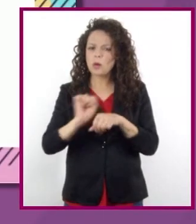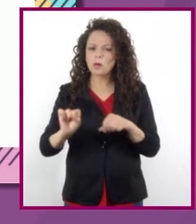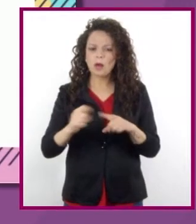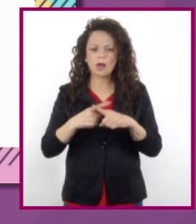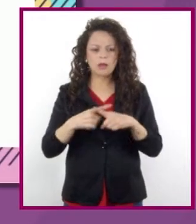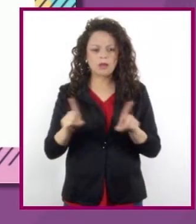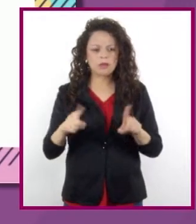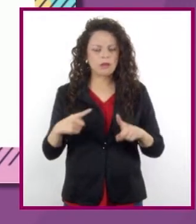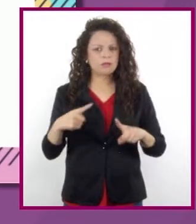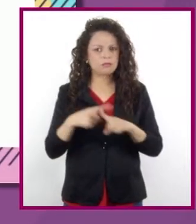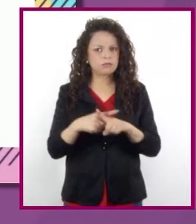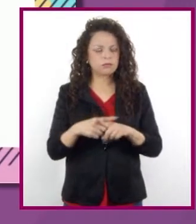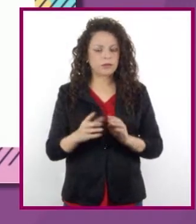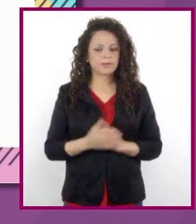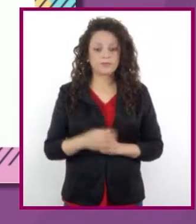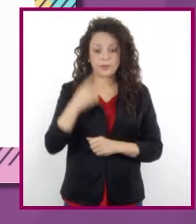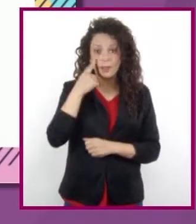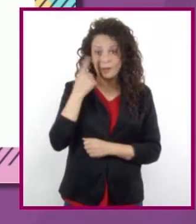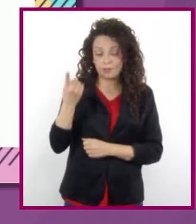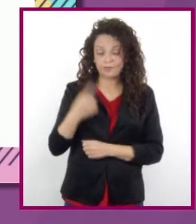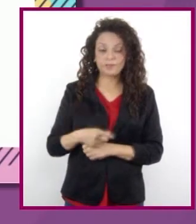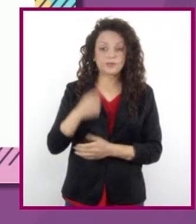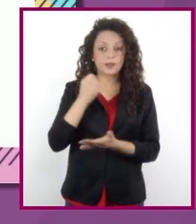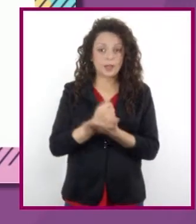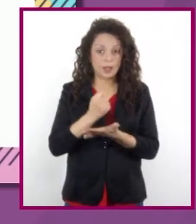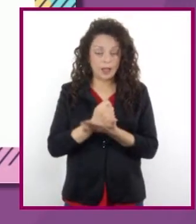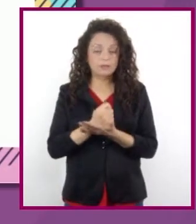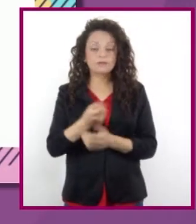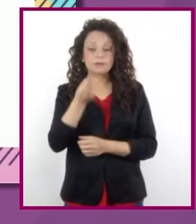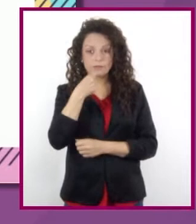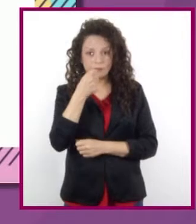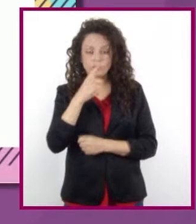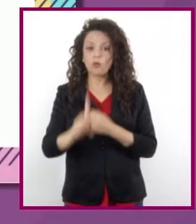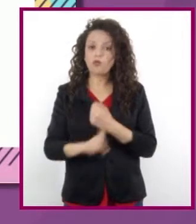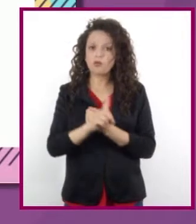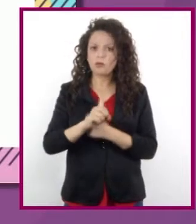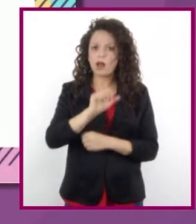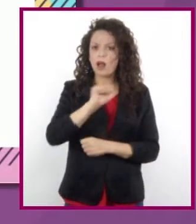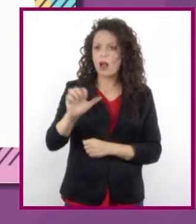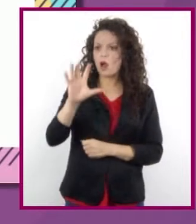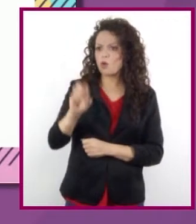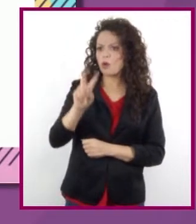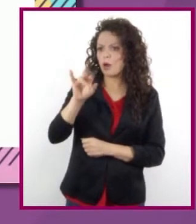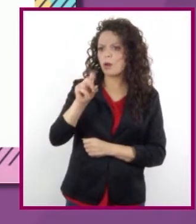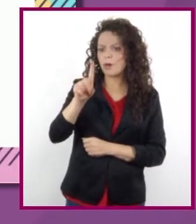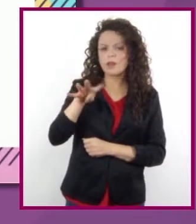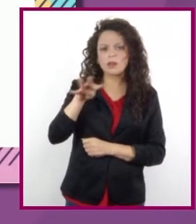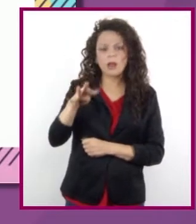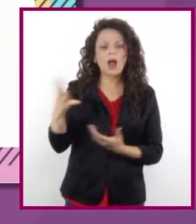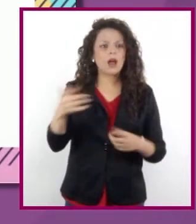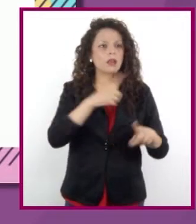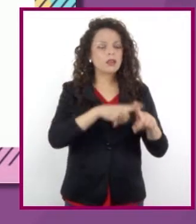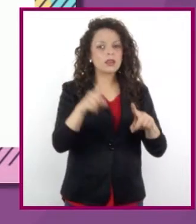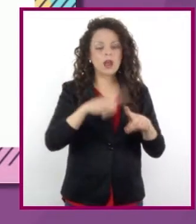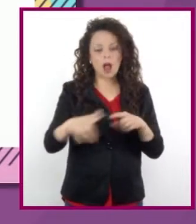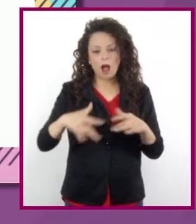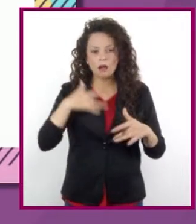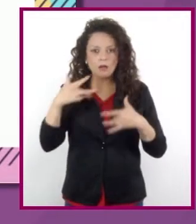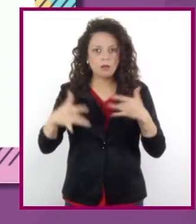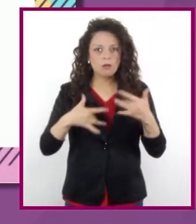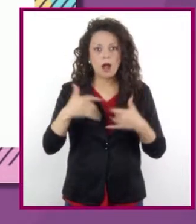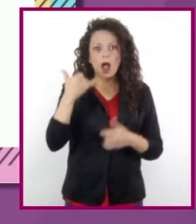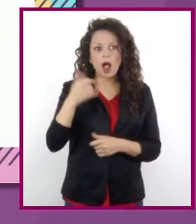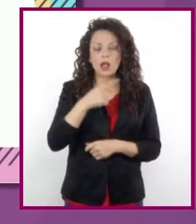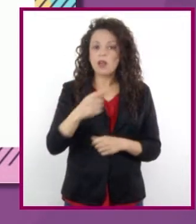Terapias y medicamentos. Uno de los problemas del COVID-19 es lo variado de sus síntomas y la intensidad